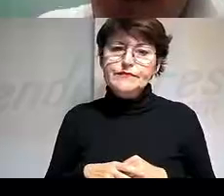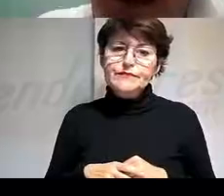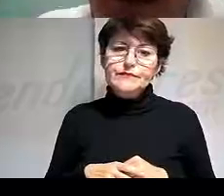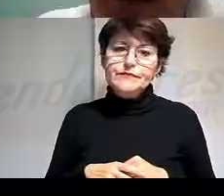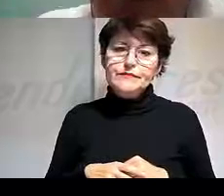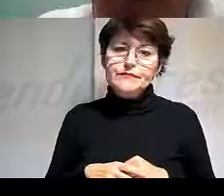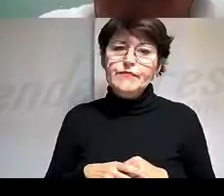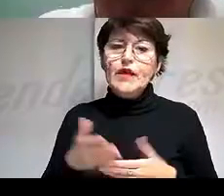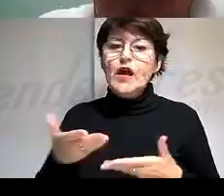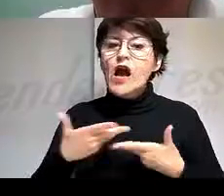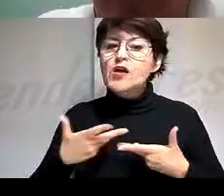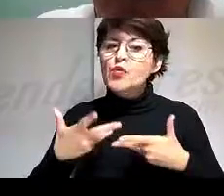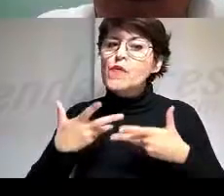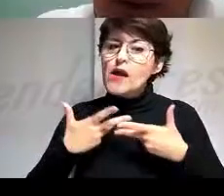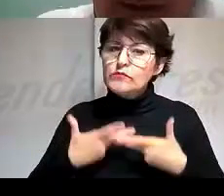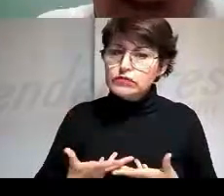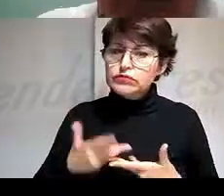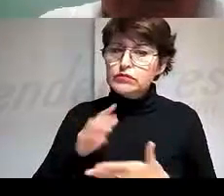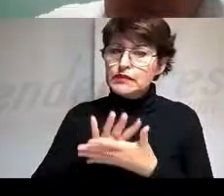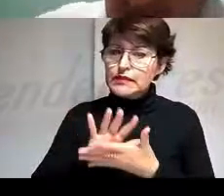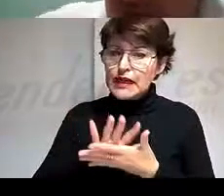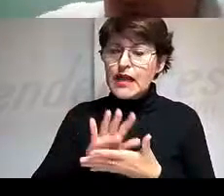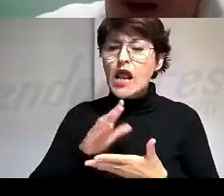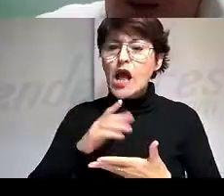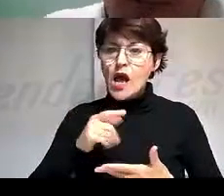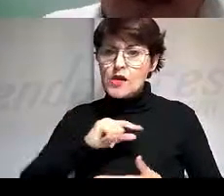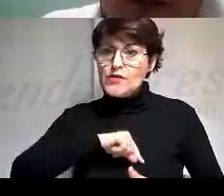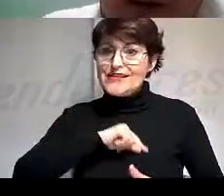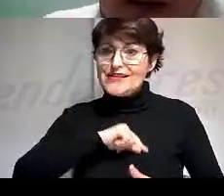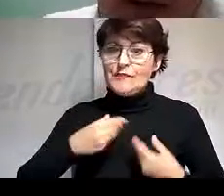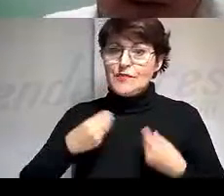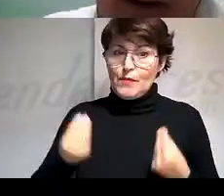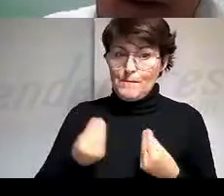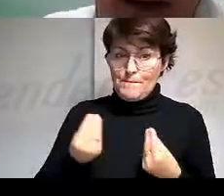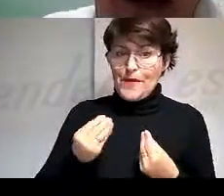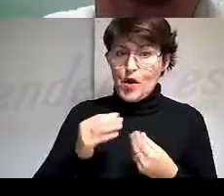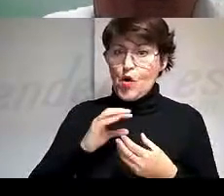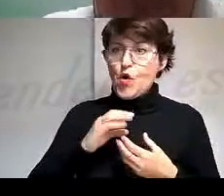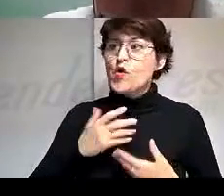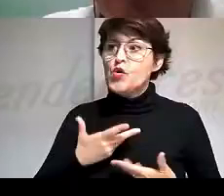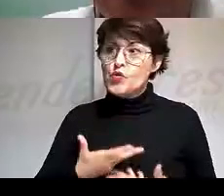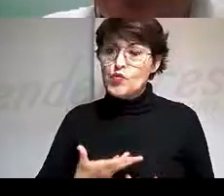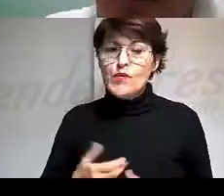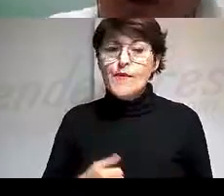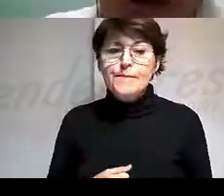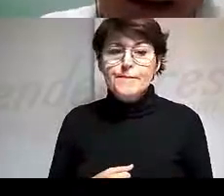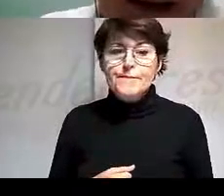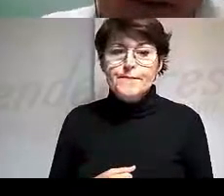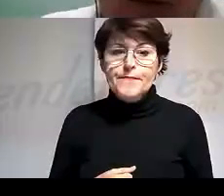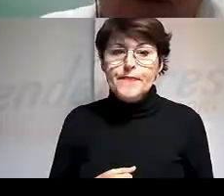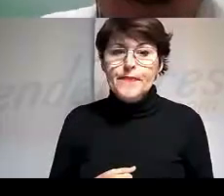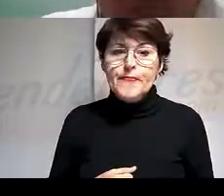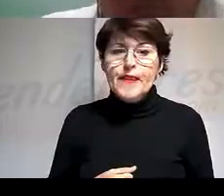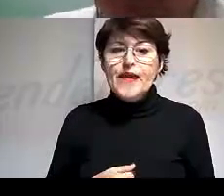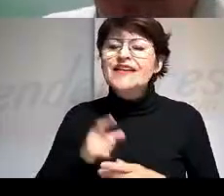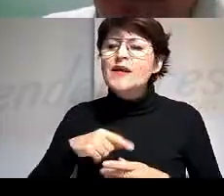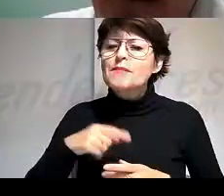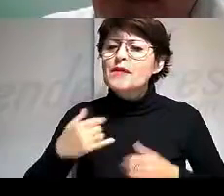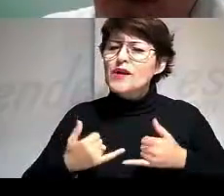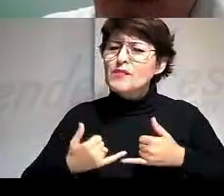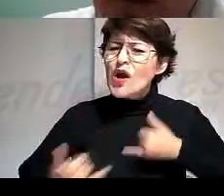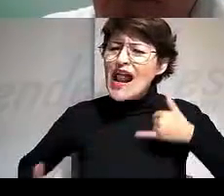un sedante en ese sentido, favorece el bienestar, junto a la glutamina son aminoácidos tranquilizantes, reduce los calambres musculares,